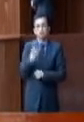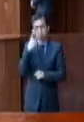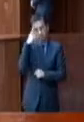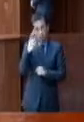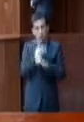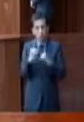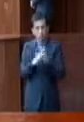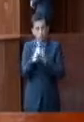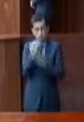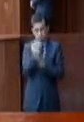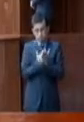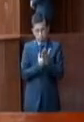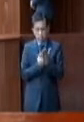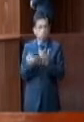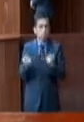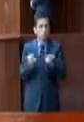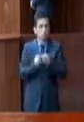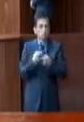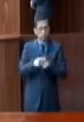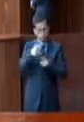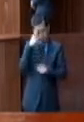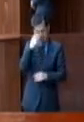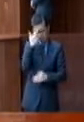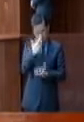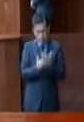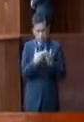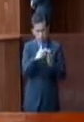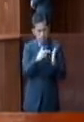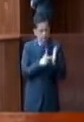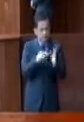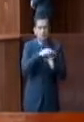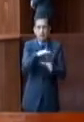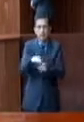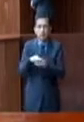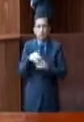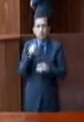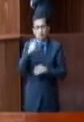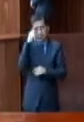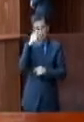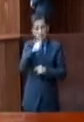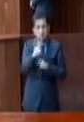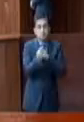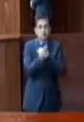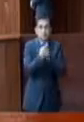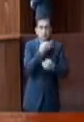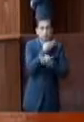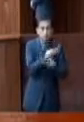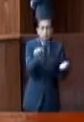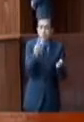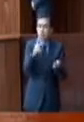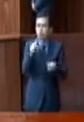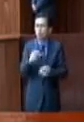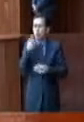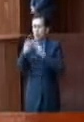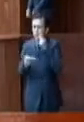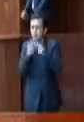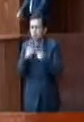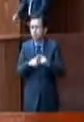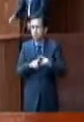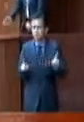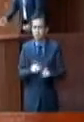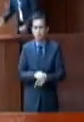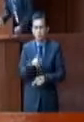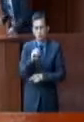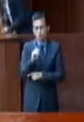contra esa normatividad electoral proviene de la confección de las imágenes del promocional y no ha sido el discurso que ellos pronuncia roxana luna